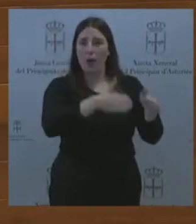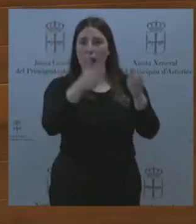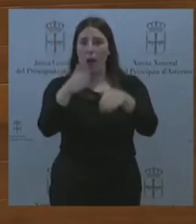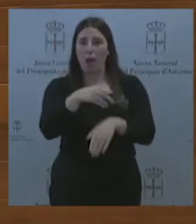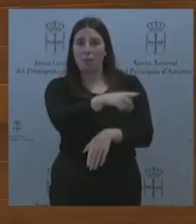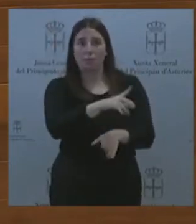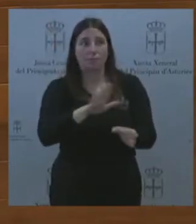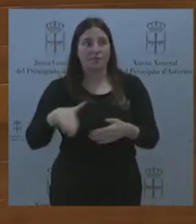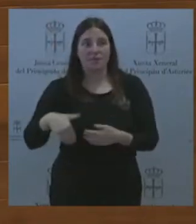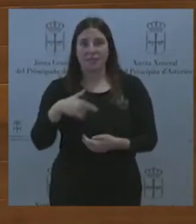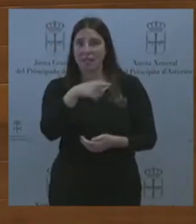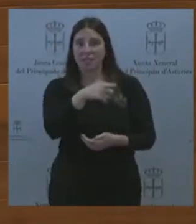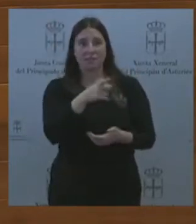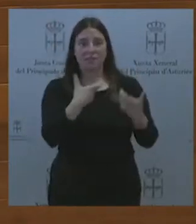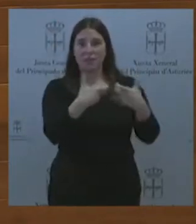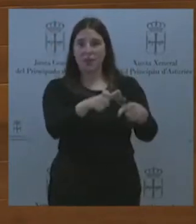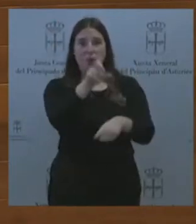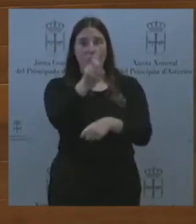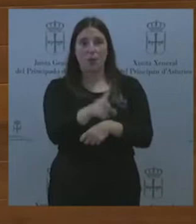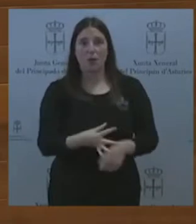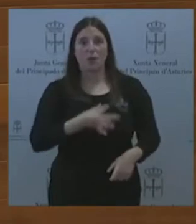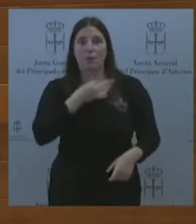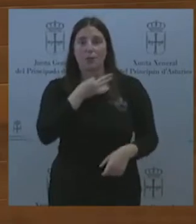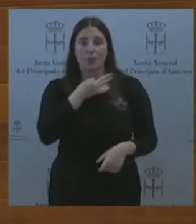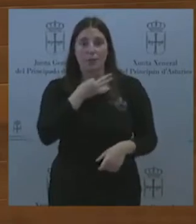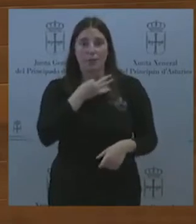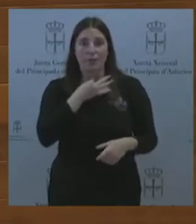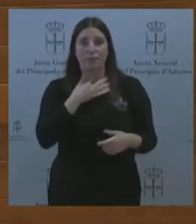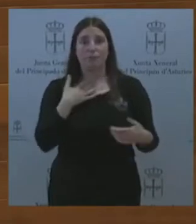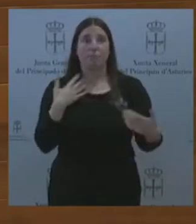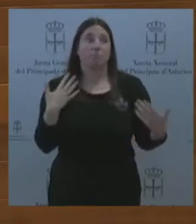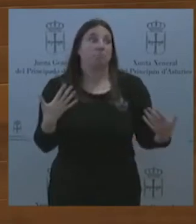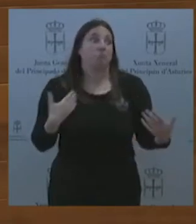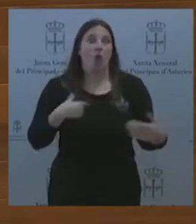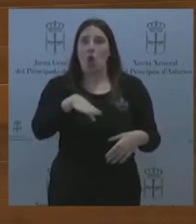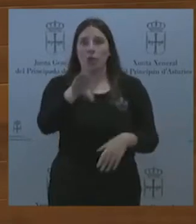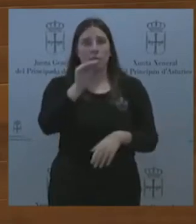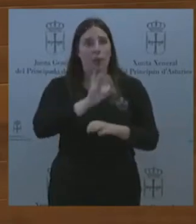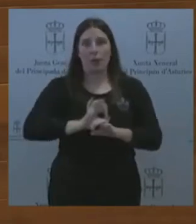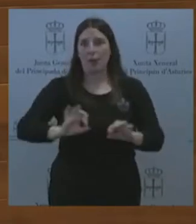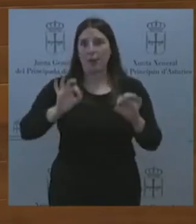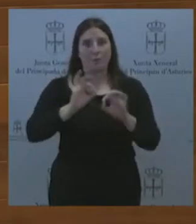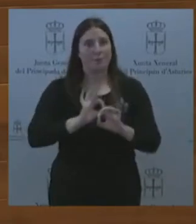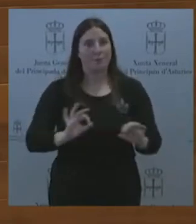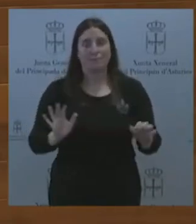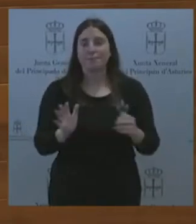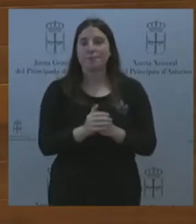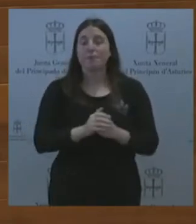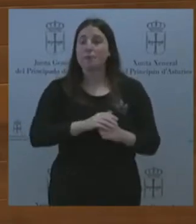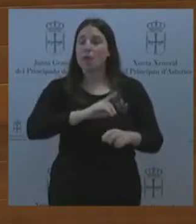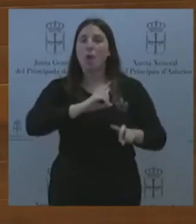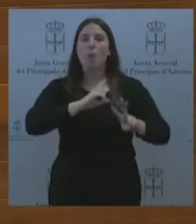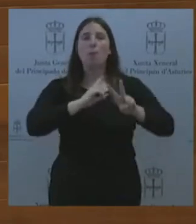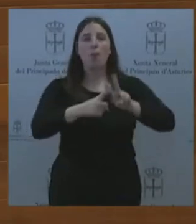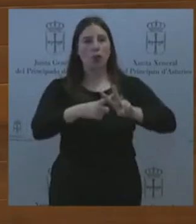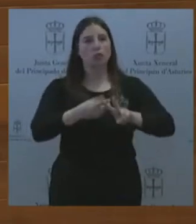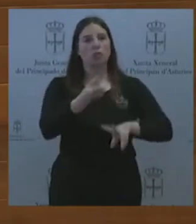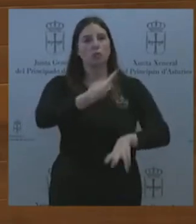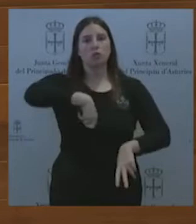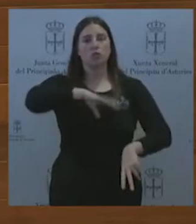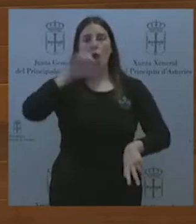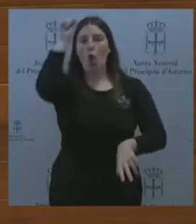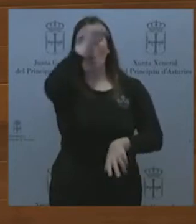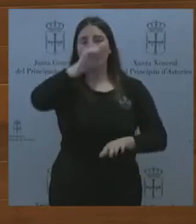primario. Menudo sinsentido, señorías. En Vox lo tenemos claro. Hoy se debe declarar la ganadería como